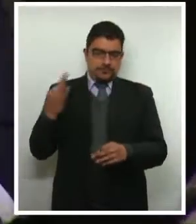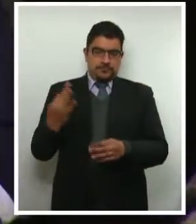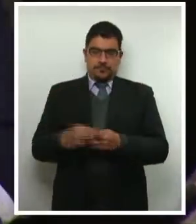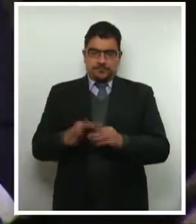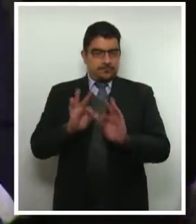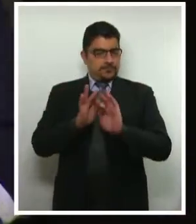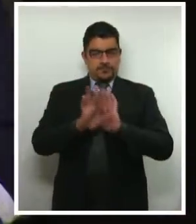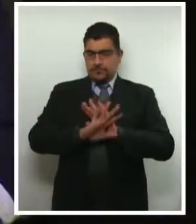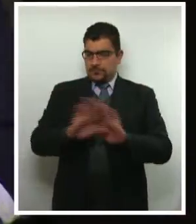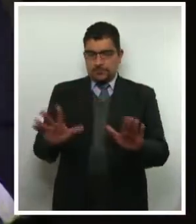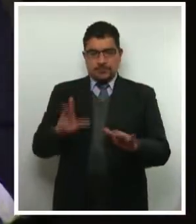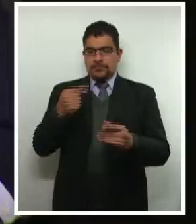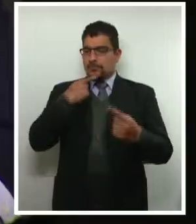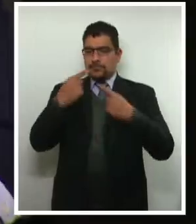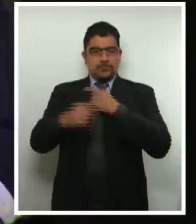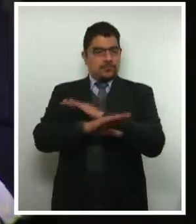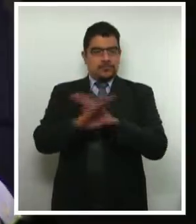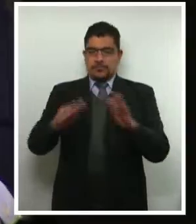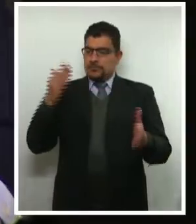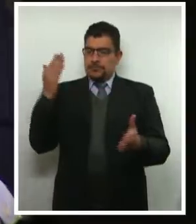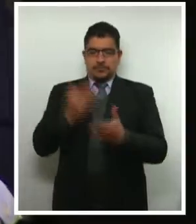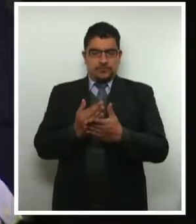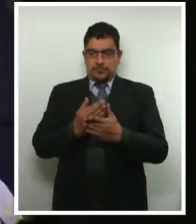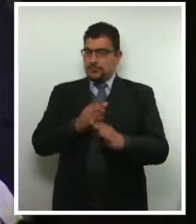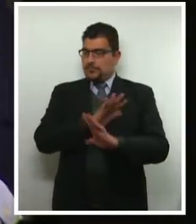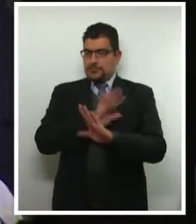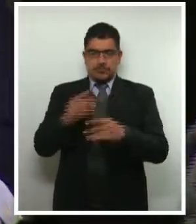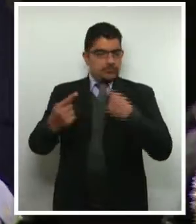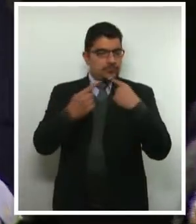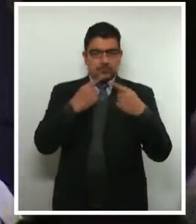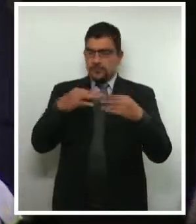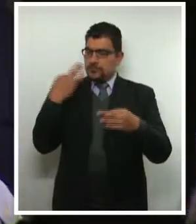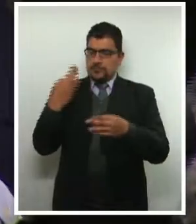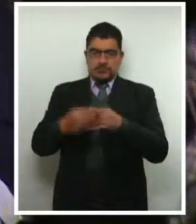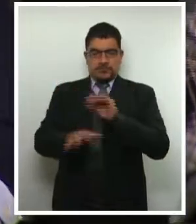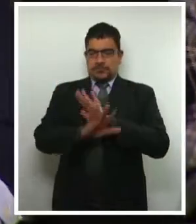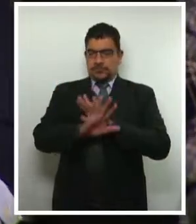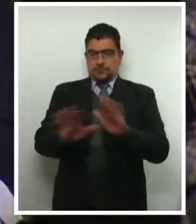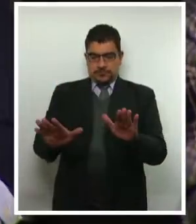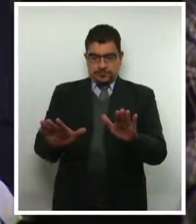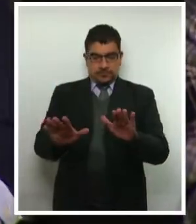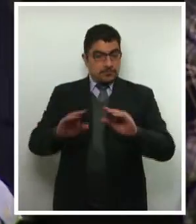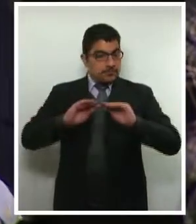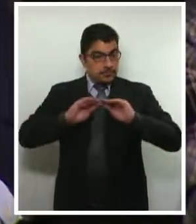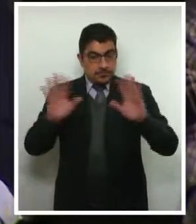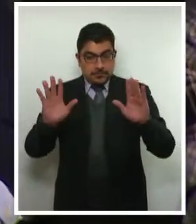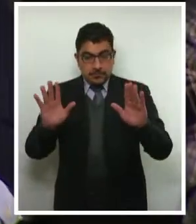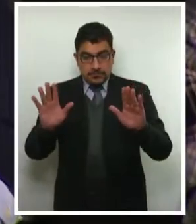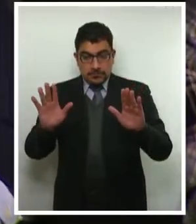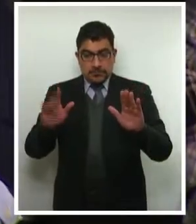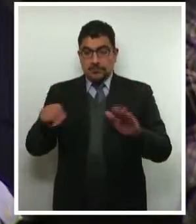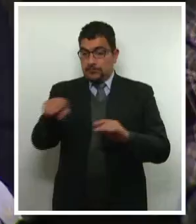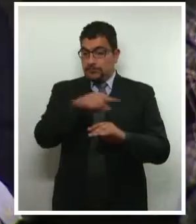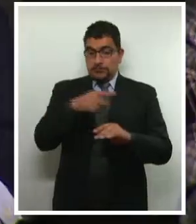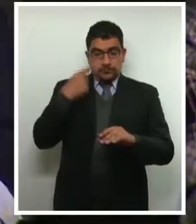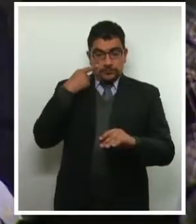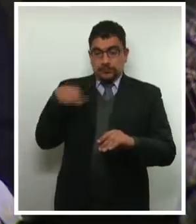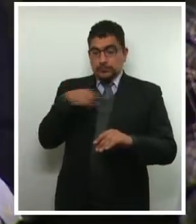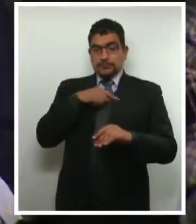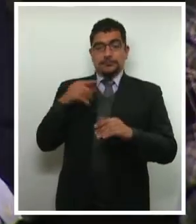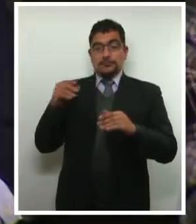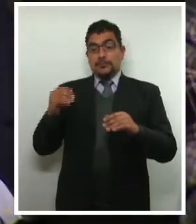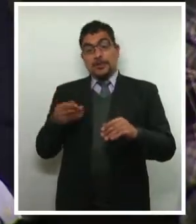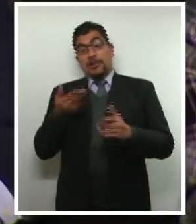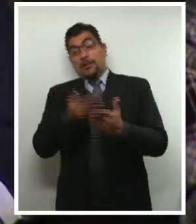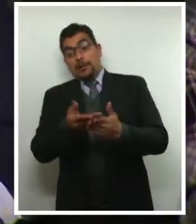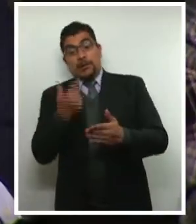no va a haber discusión, ya se discutió. ¿Está claro? No va a haber mociones,